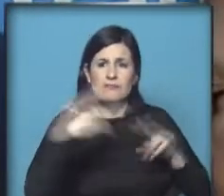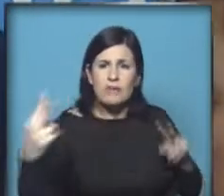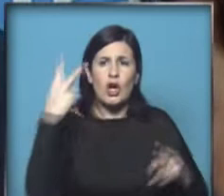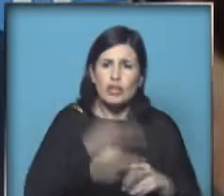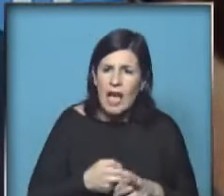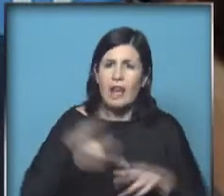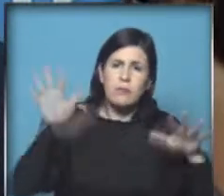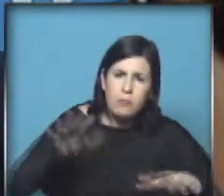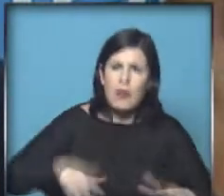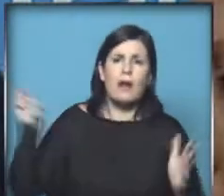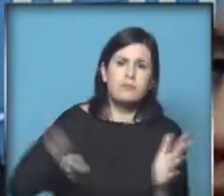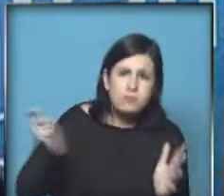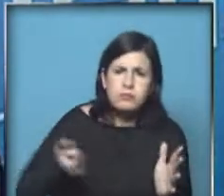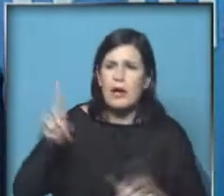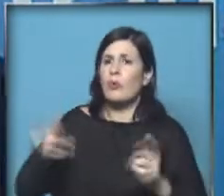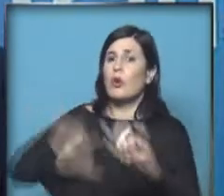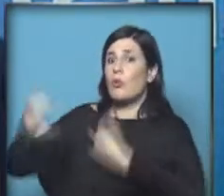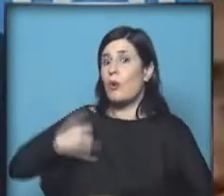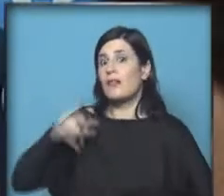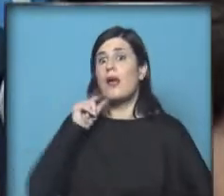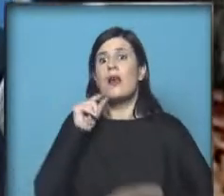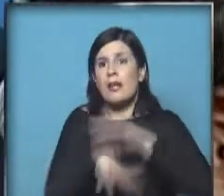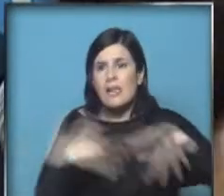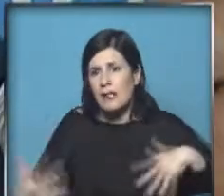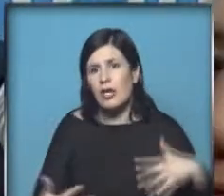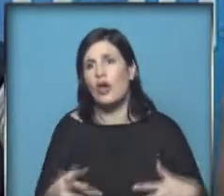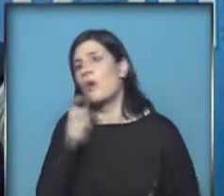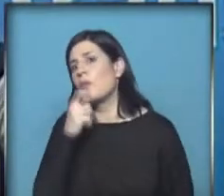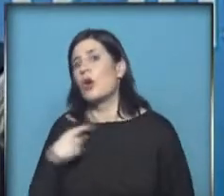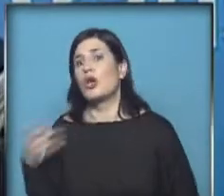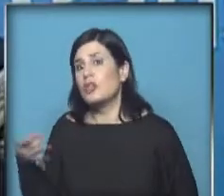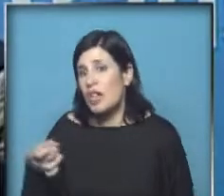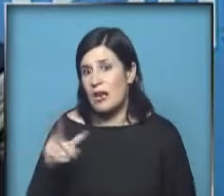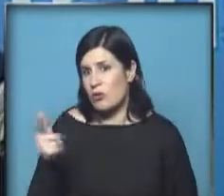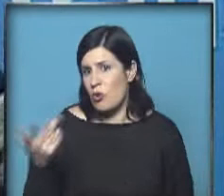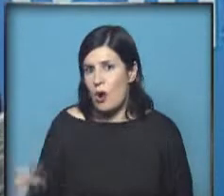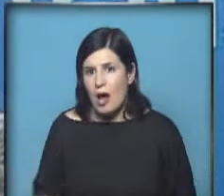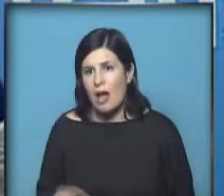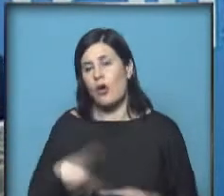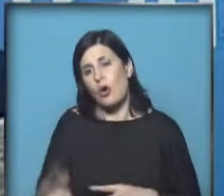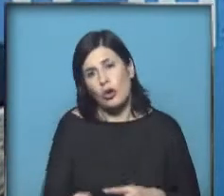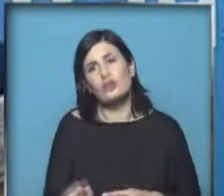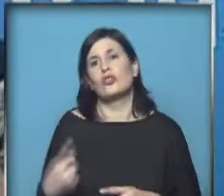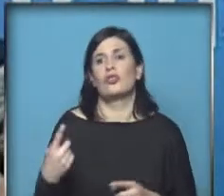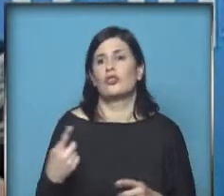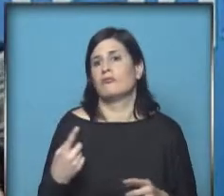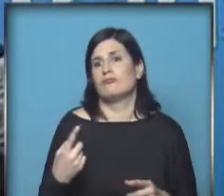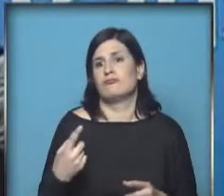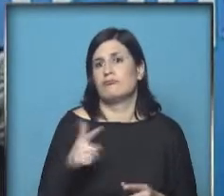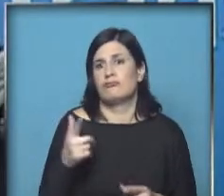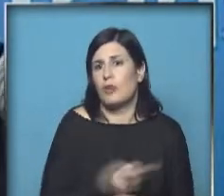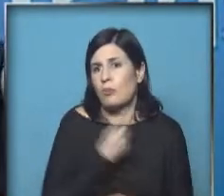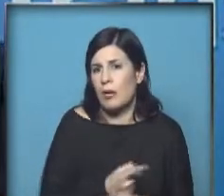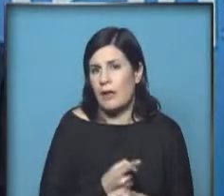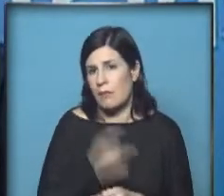anoticiado de algunos incidentes o porque por ejemplo no han tenido un servicio de transporte público como el